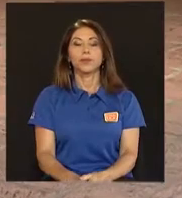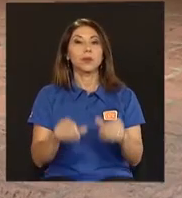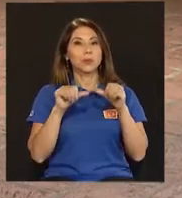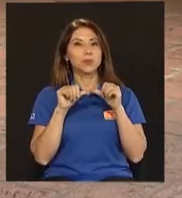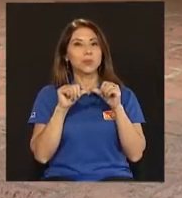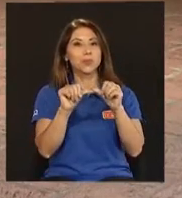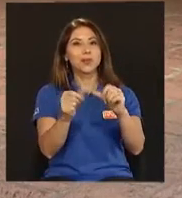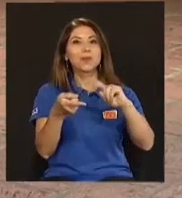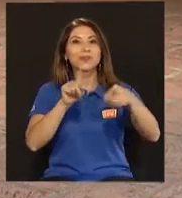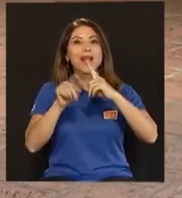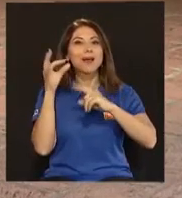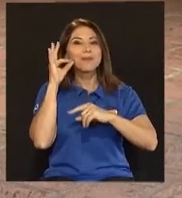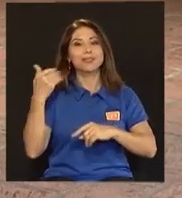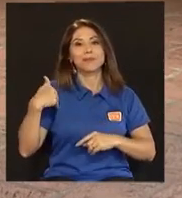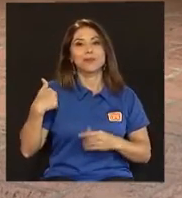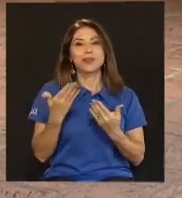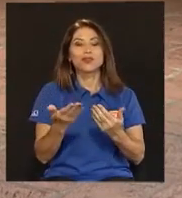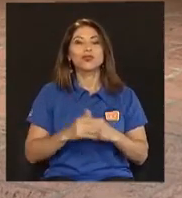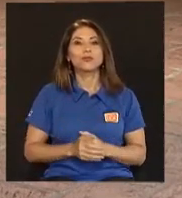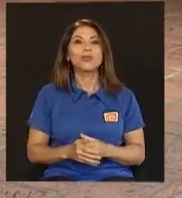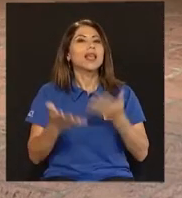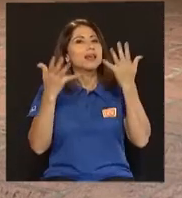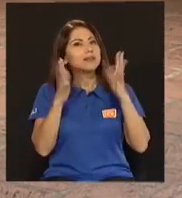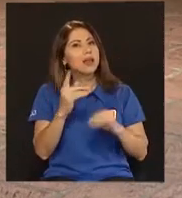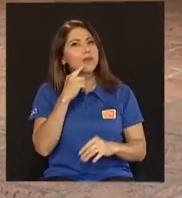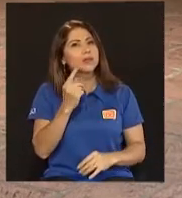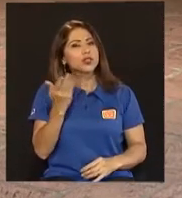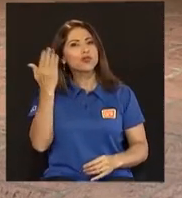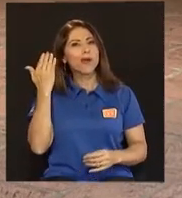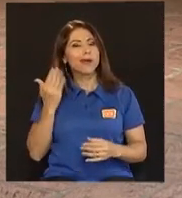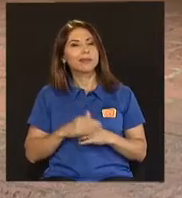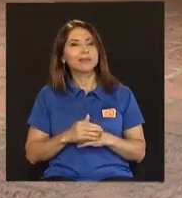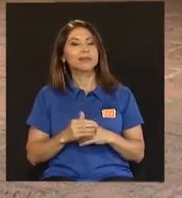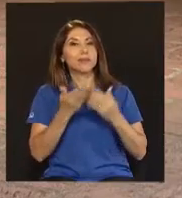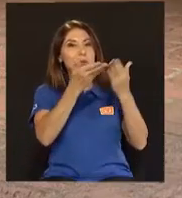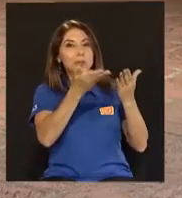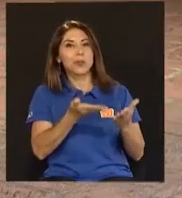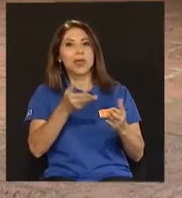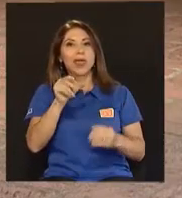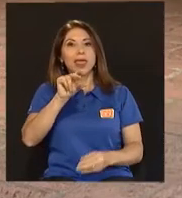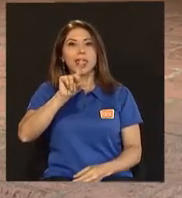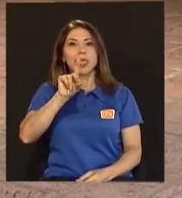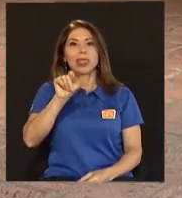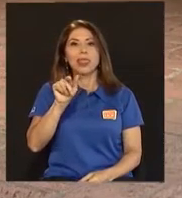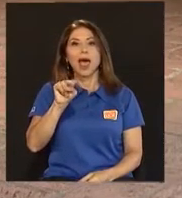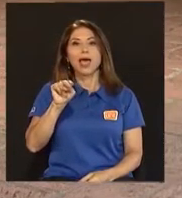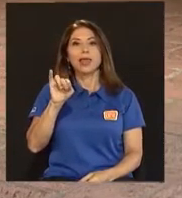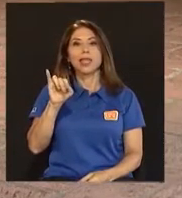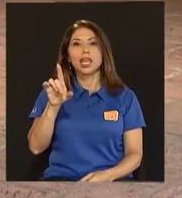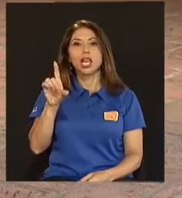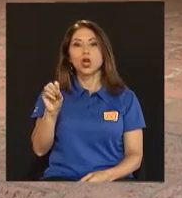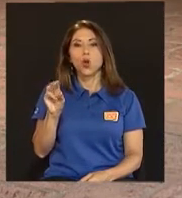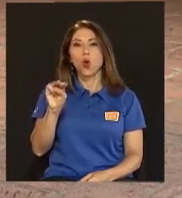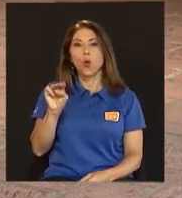Continuamos, amigas y amigos, y ya lo habíamos anunciado, con don Danilo Montero,